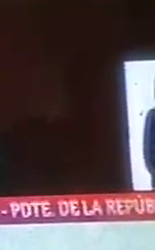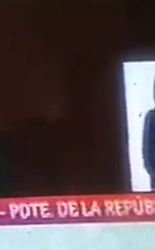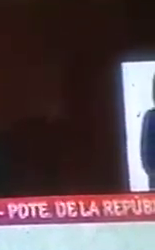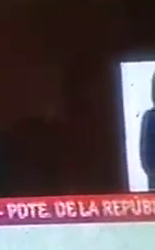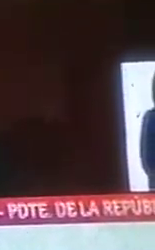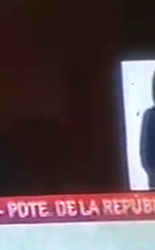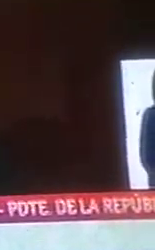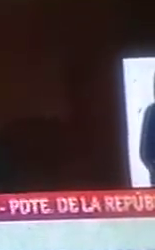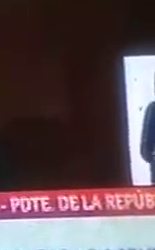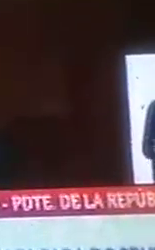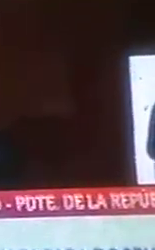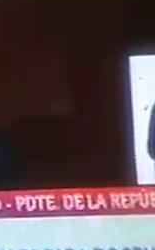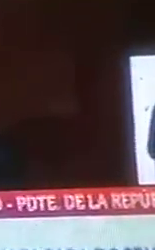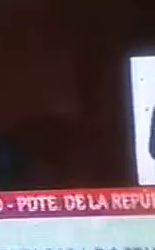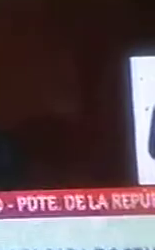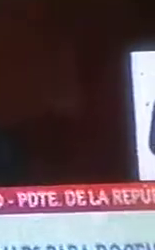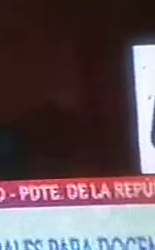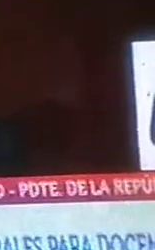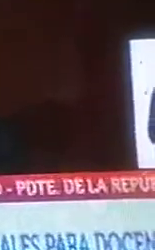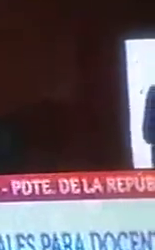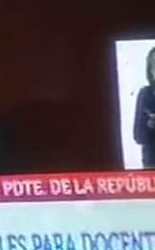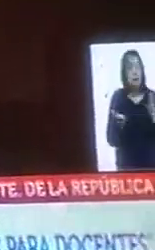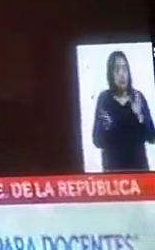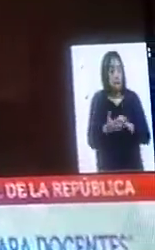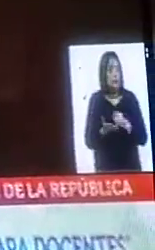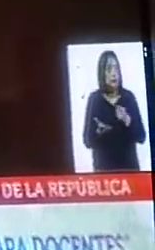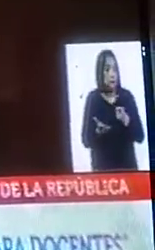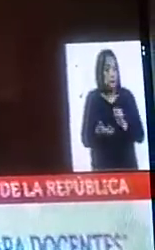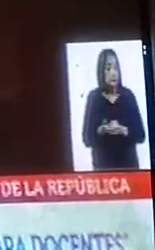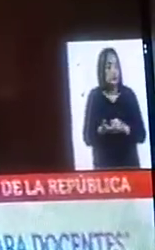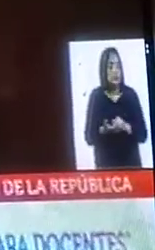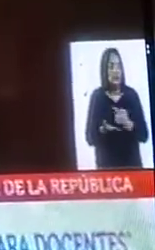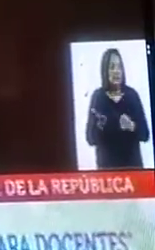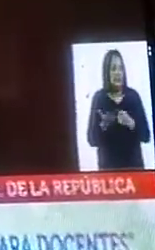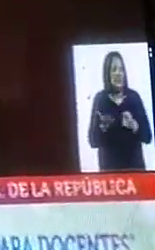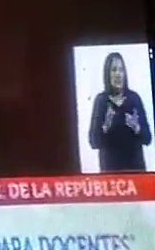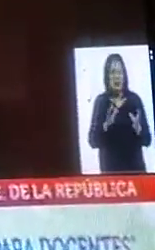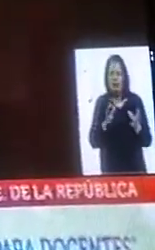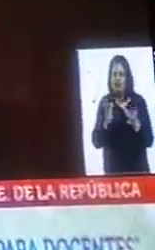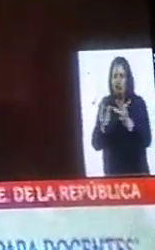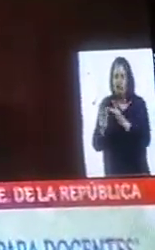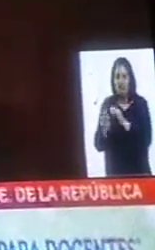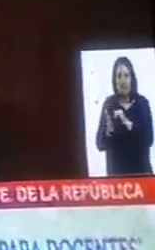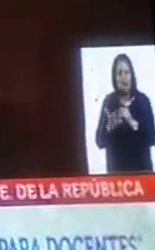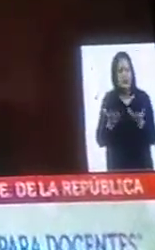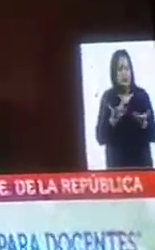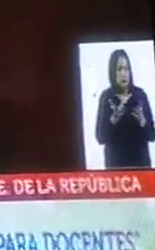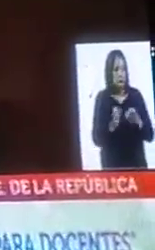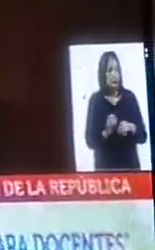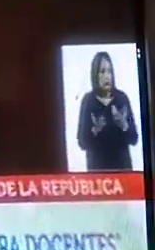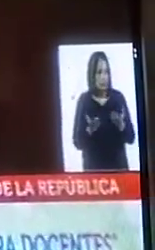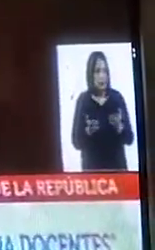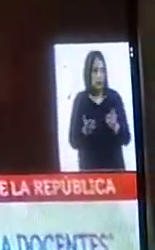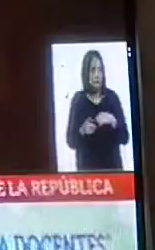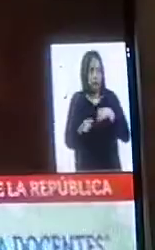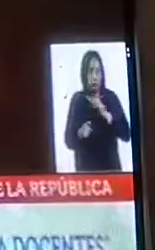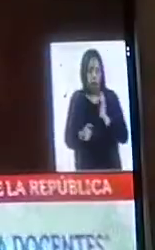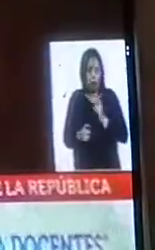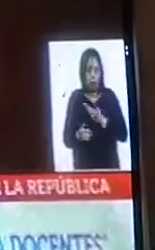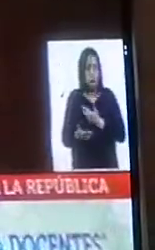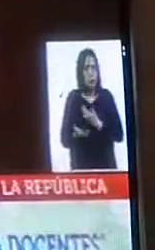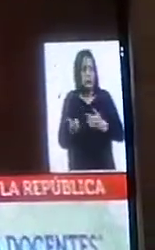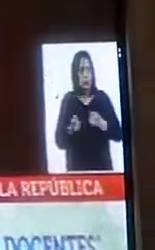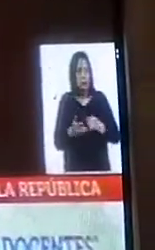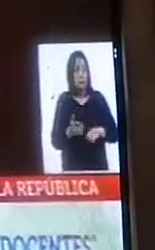la innovación será una prioridad en las escuelas y la conectividad a internet en nuestro gobierno el